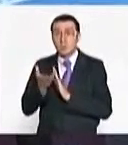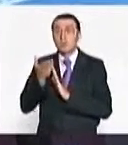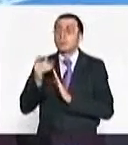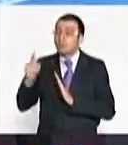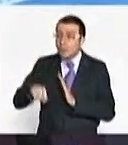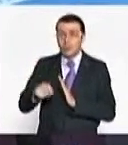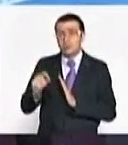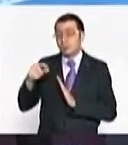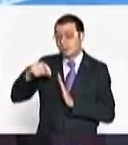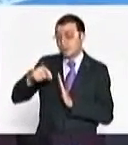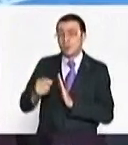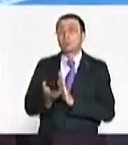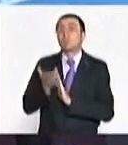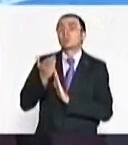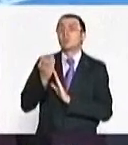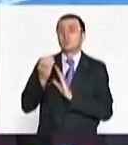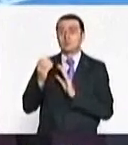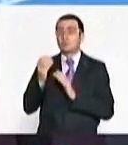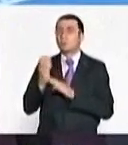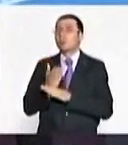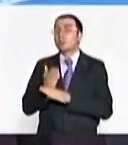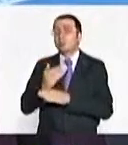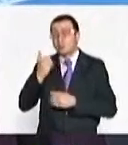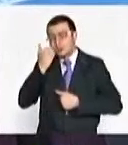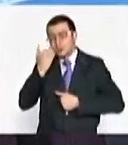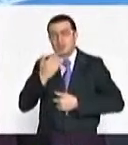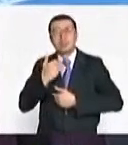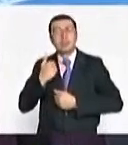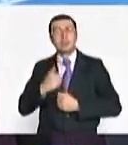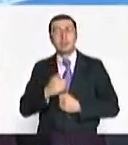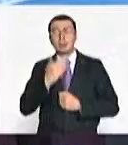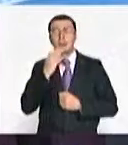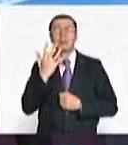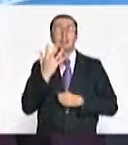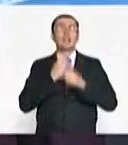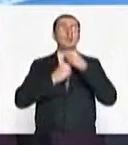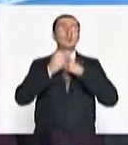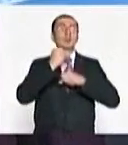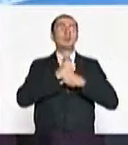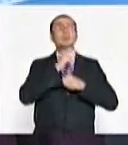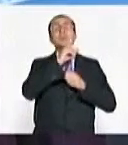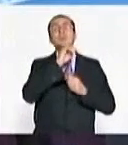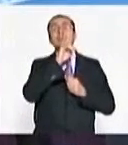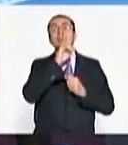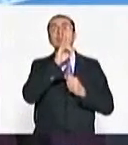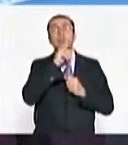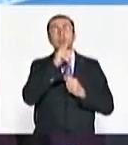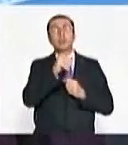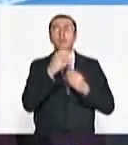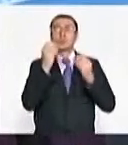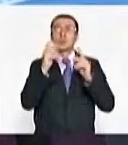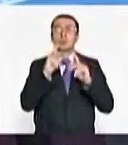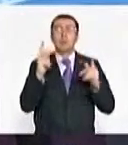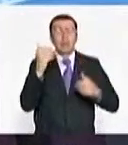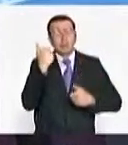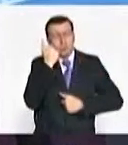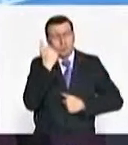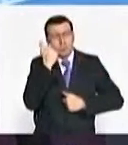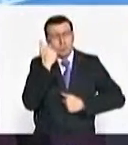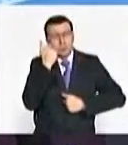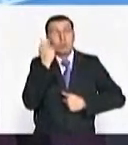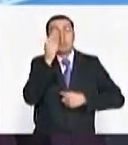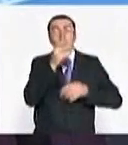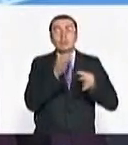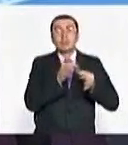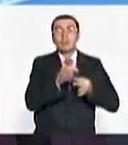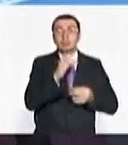tener. Por ejemplo, para ser más específicos, hace 5 años en Estados Unidos hubo una intoxicación en Chicago por